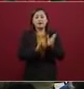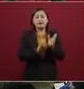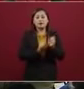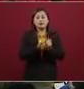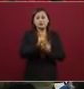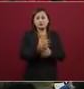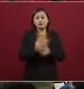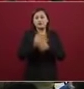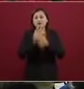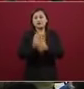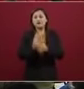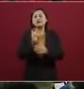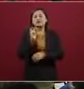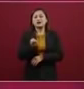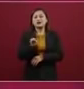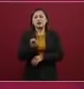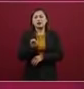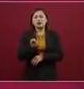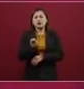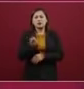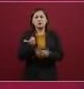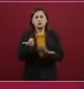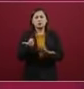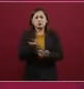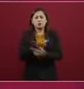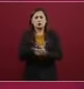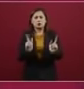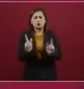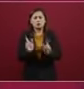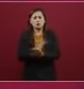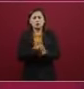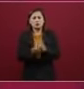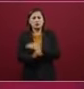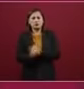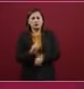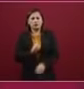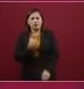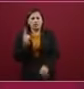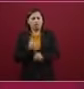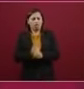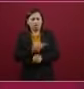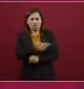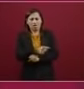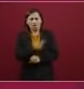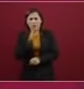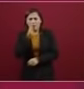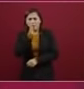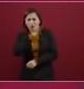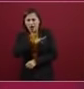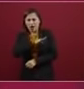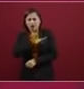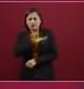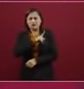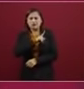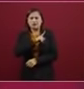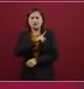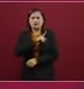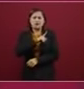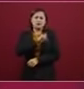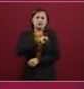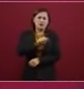persona puede detener a quien actúe en flagrancia. Consecuentemente, lo